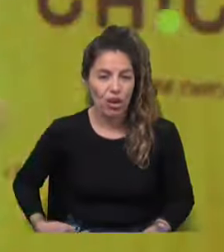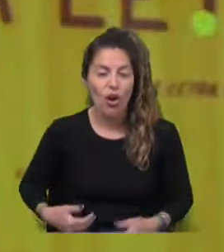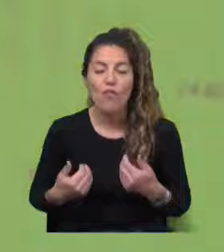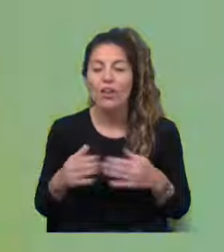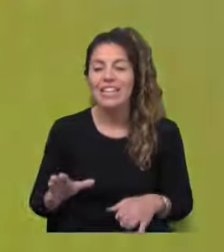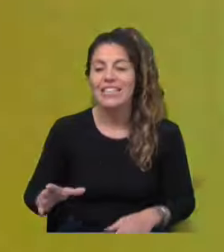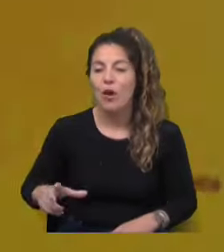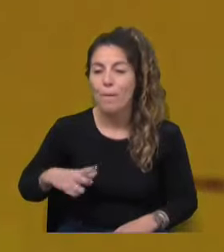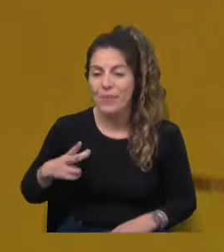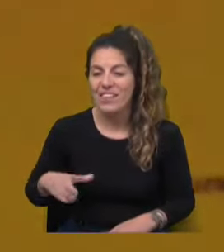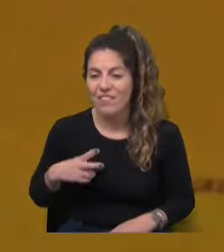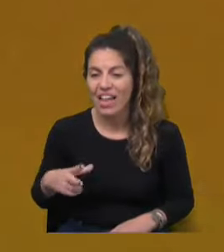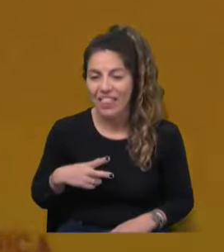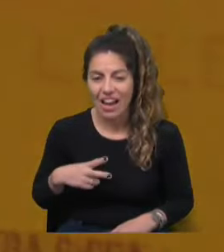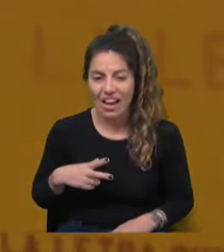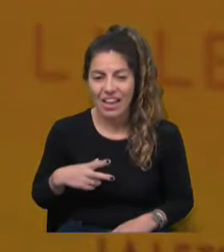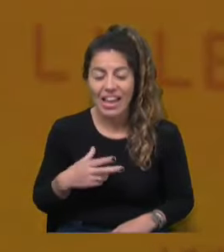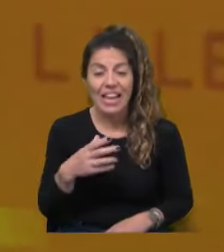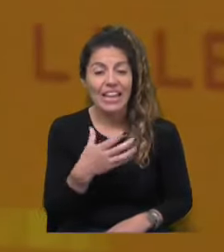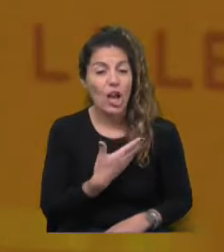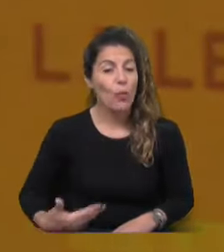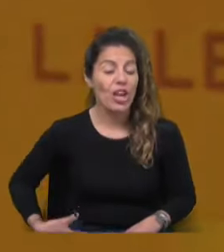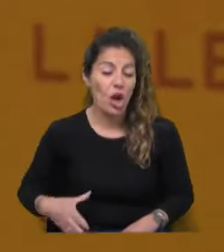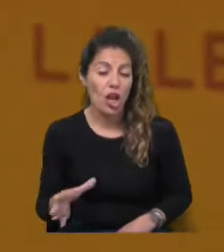privada que el gobierno la tomó y dijo, está bien. Llamó a licitación.